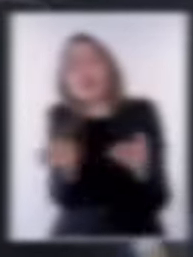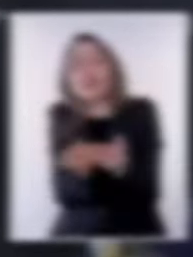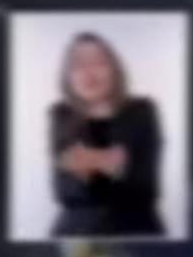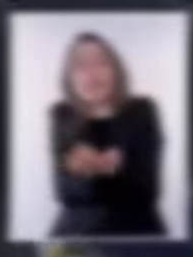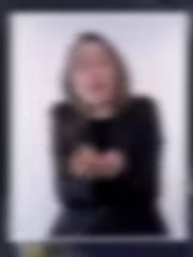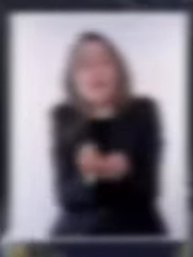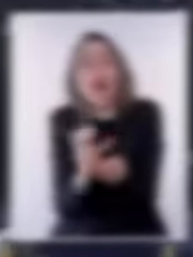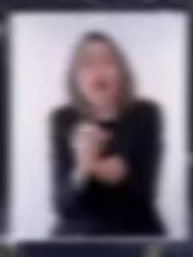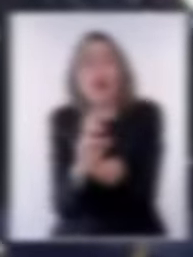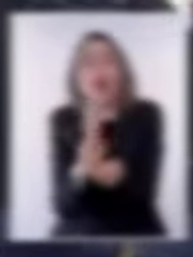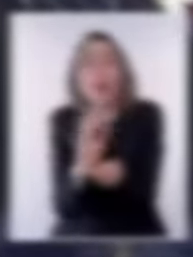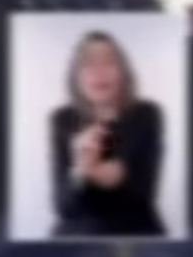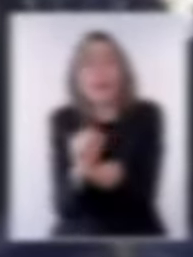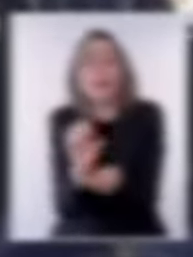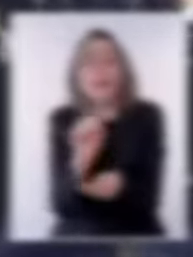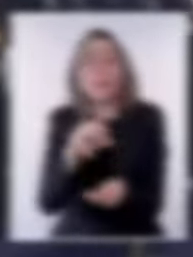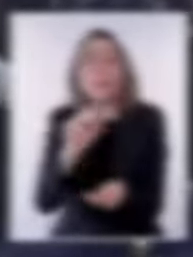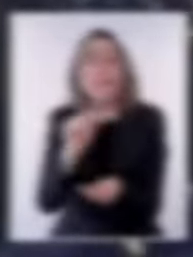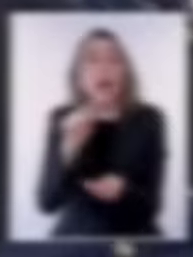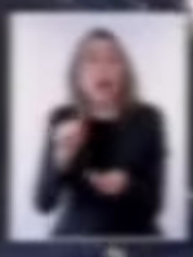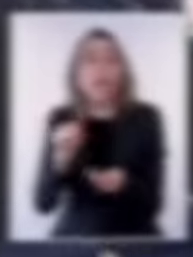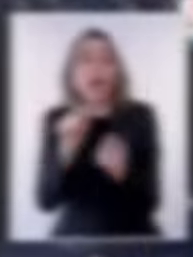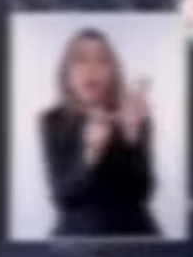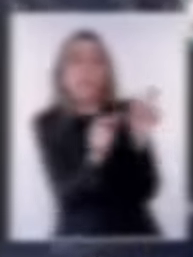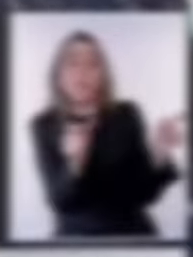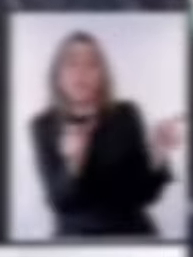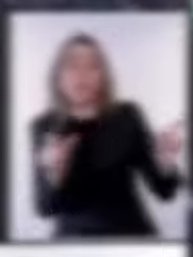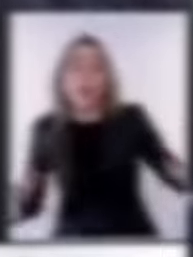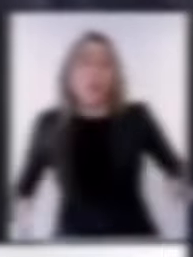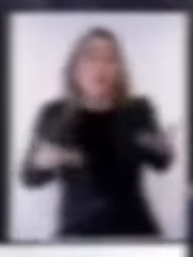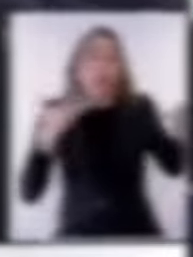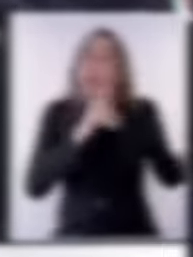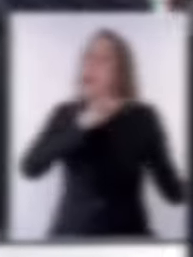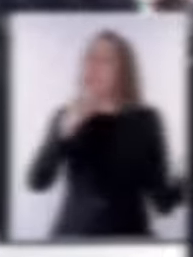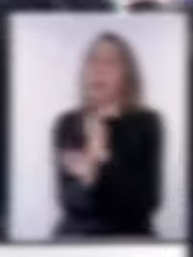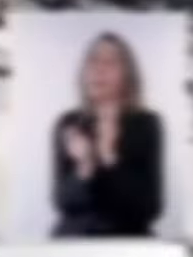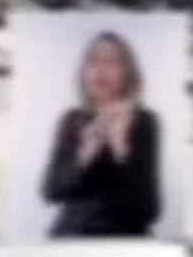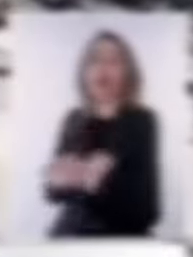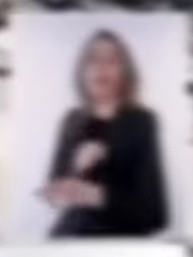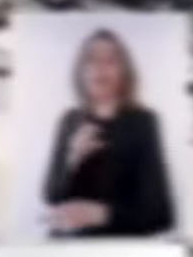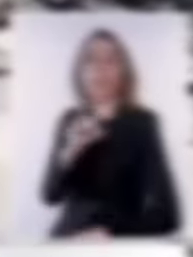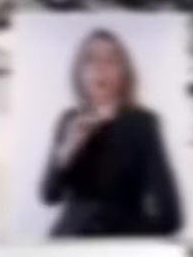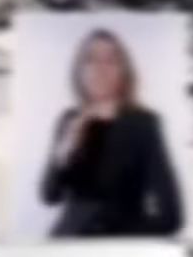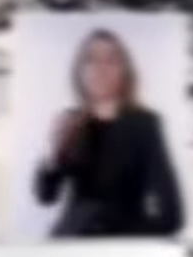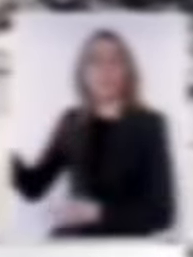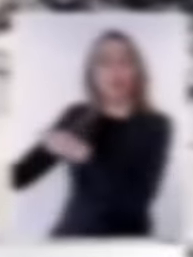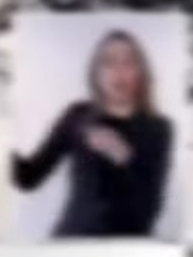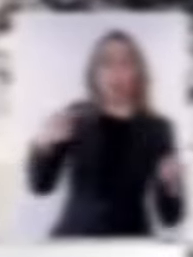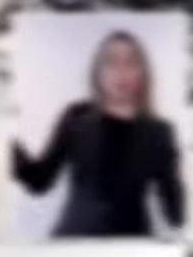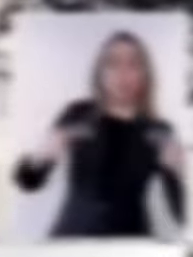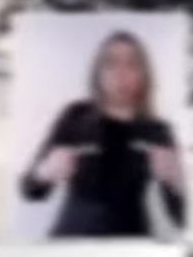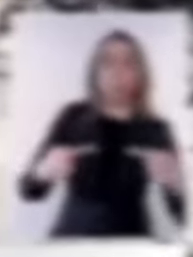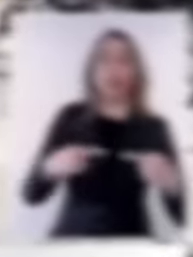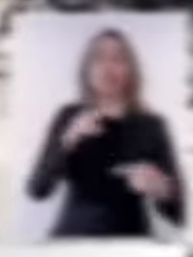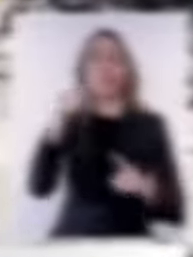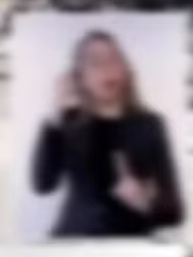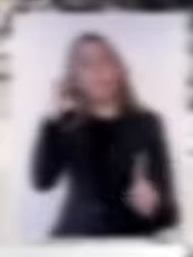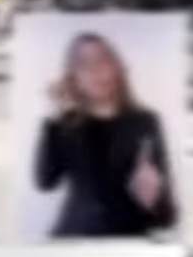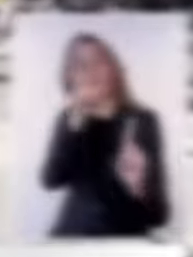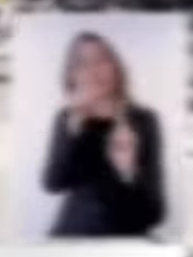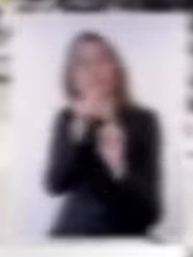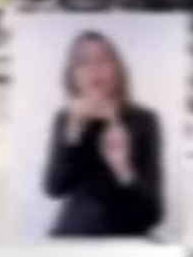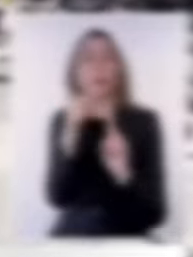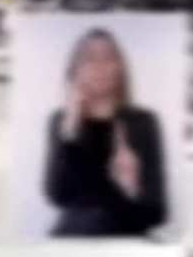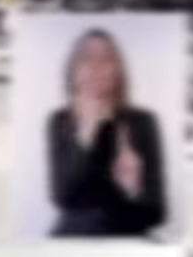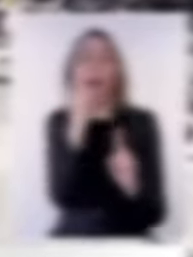Corbeta Esmeralda, significó un cambio, un impulso en la guerra del Pacífico que daba a nuestro país. De allí se desató una verdadera Prattmanía en